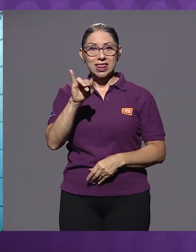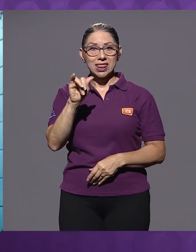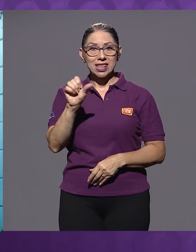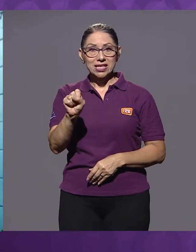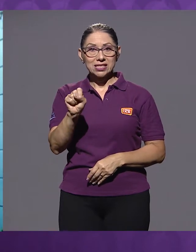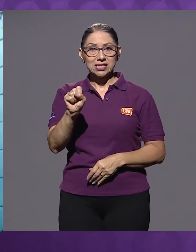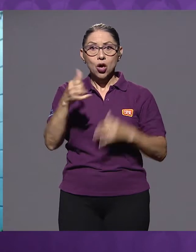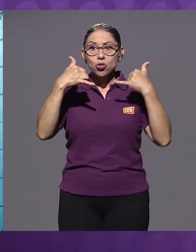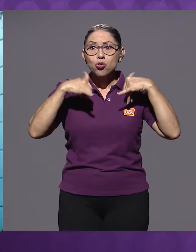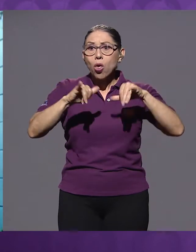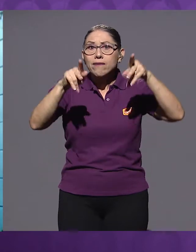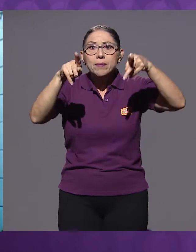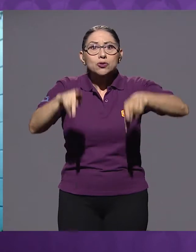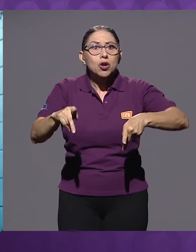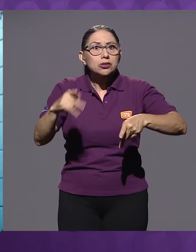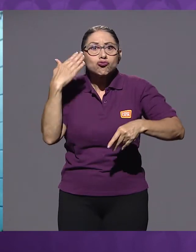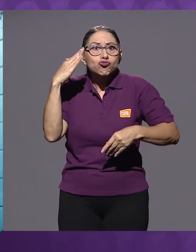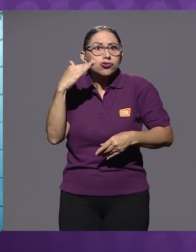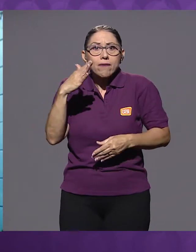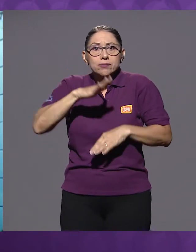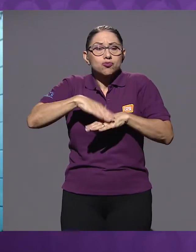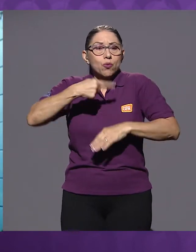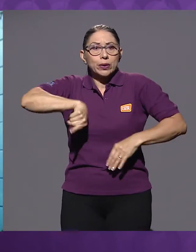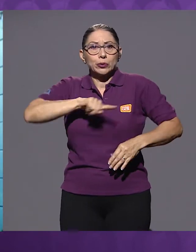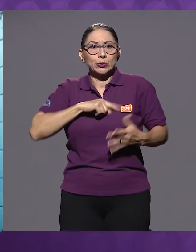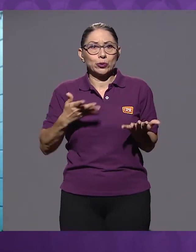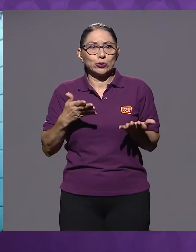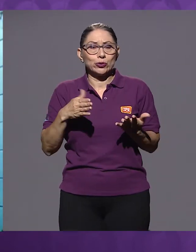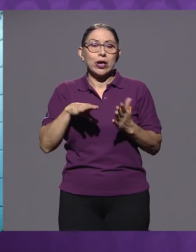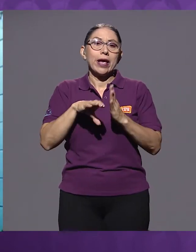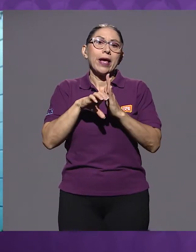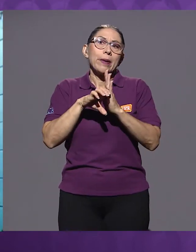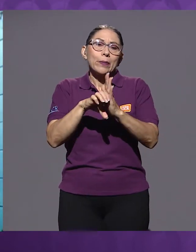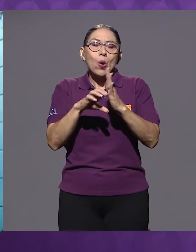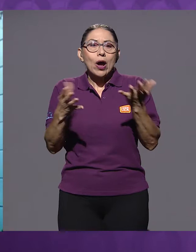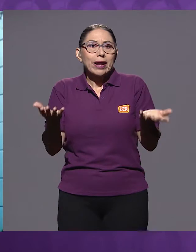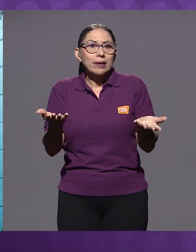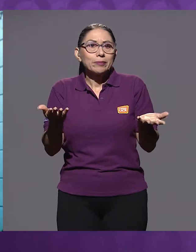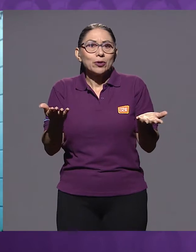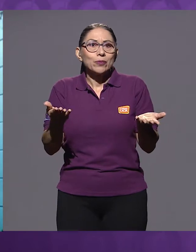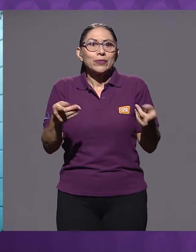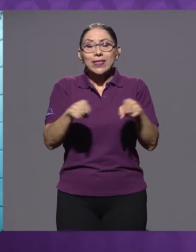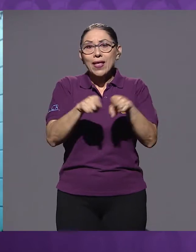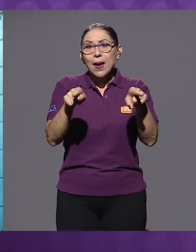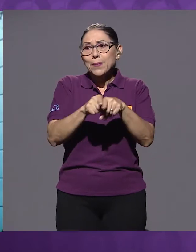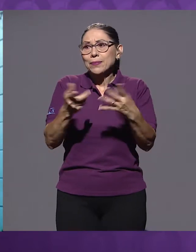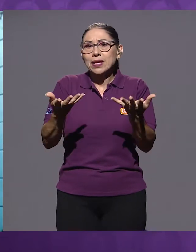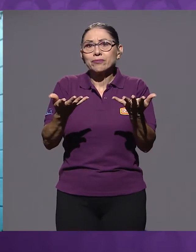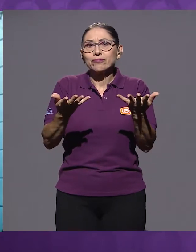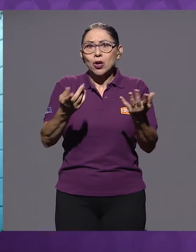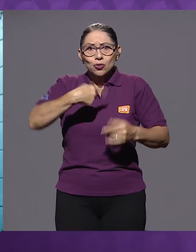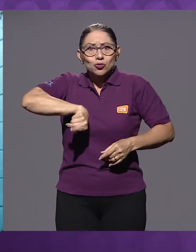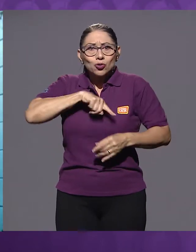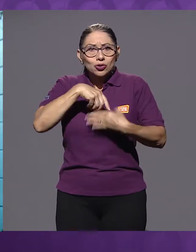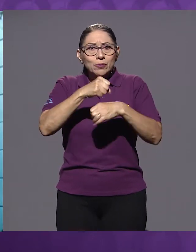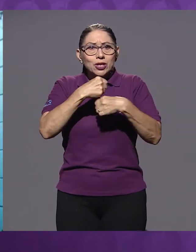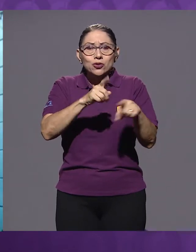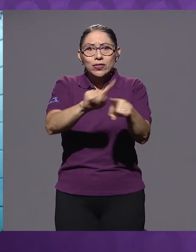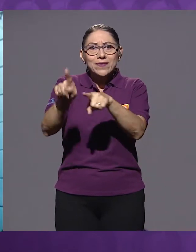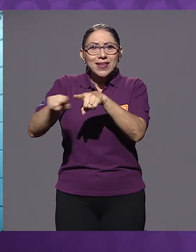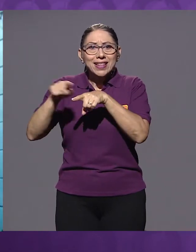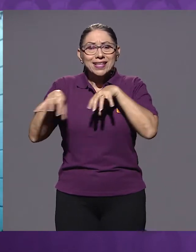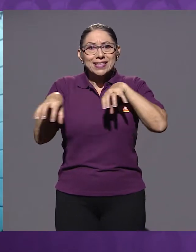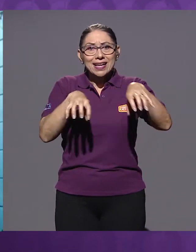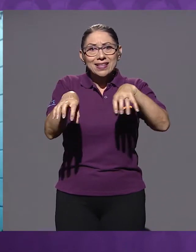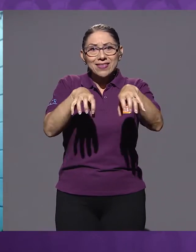todavía no nos conocen, si no es porque, de hecho, el caso en que haya hasta cobertura de diferentes actividades que hemos realizado,